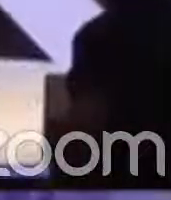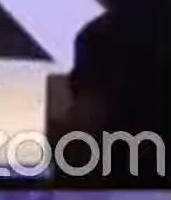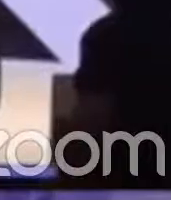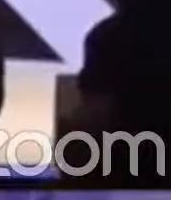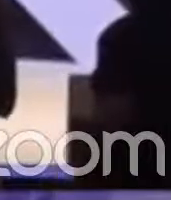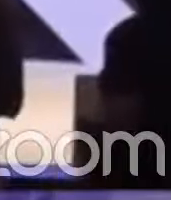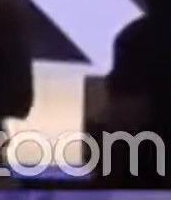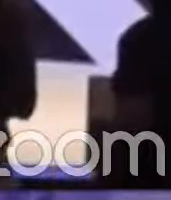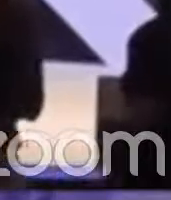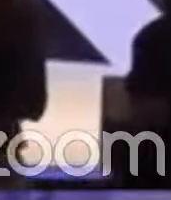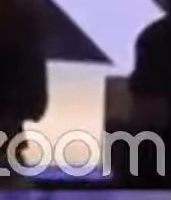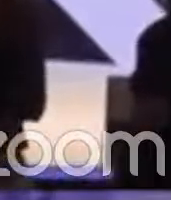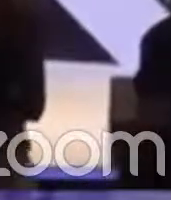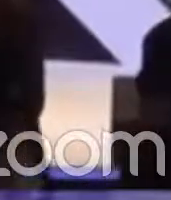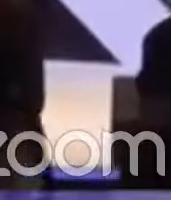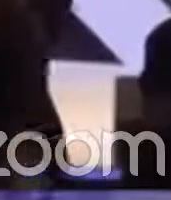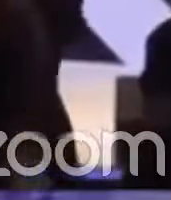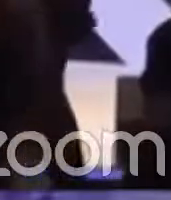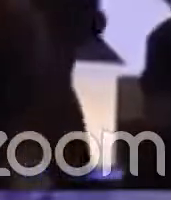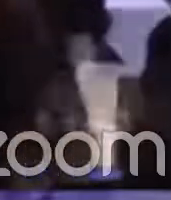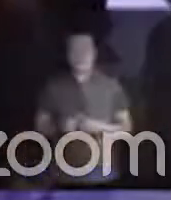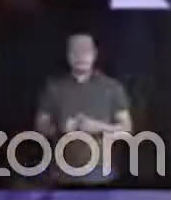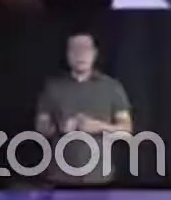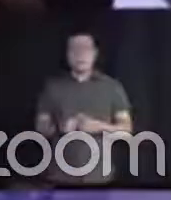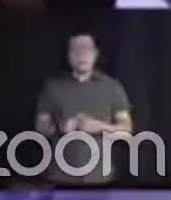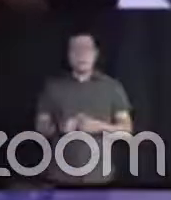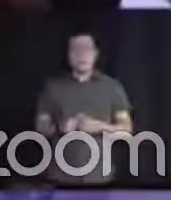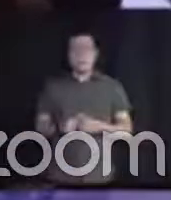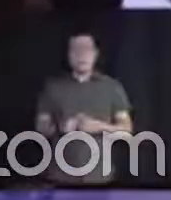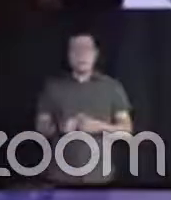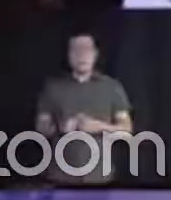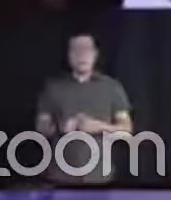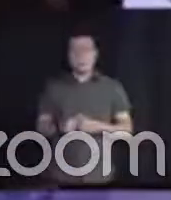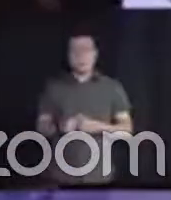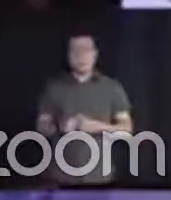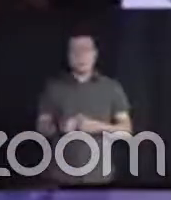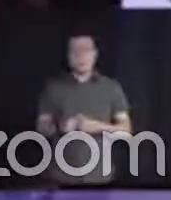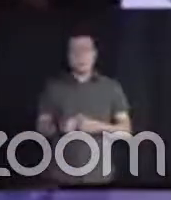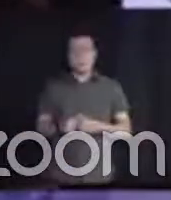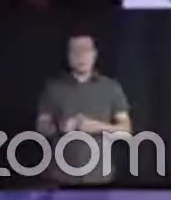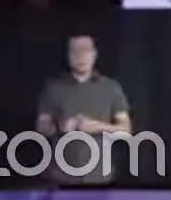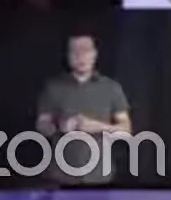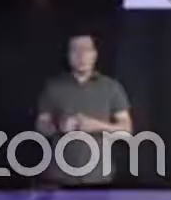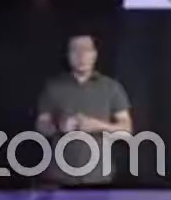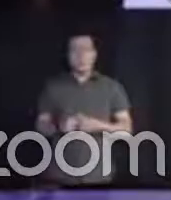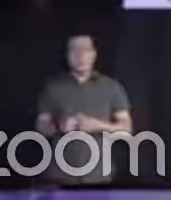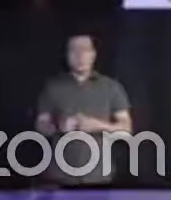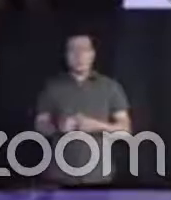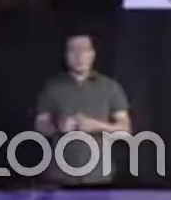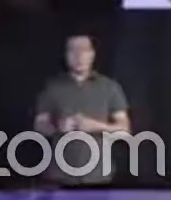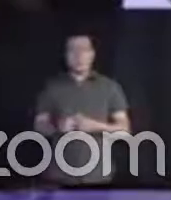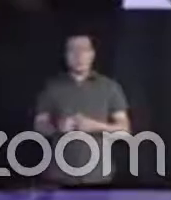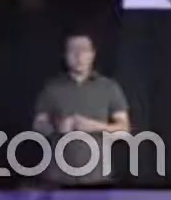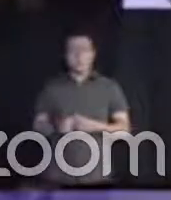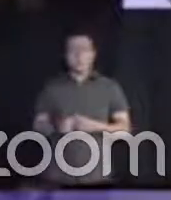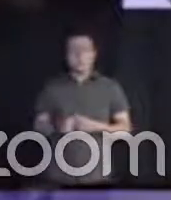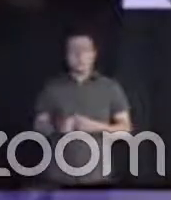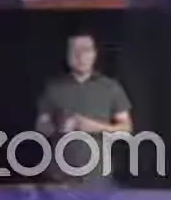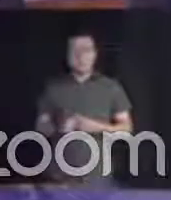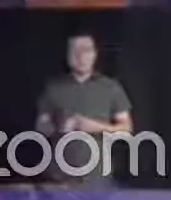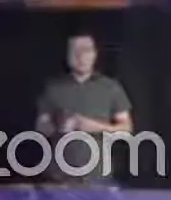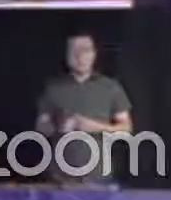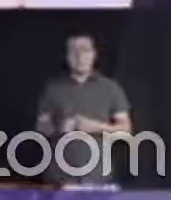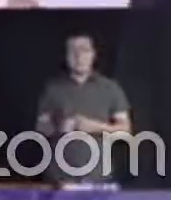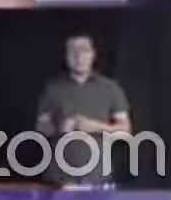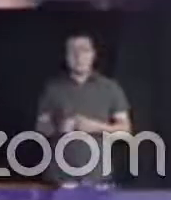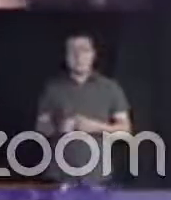Chéquense, nomás presúmanles unas plumas muy lindas con sus nombres para todos los